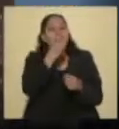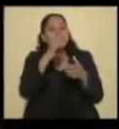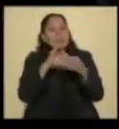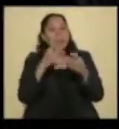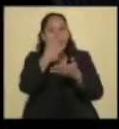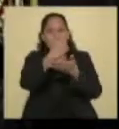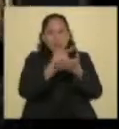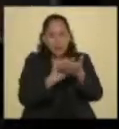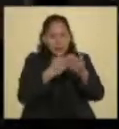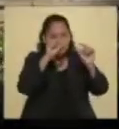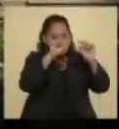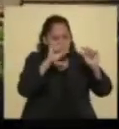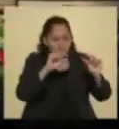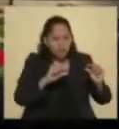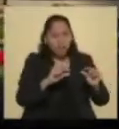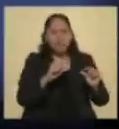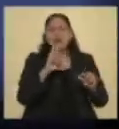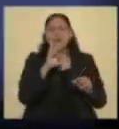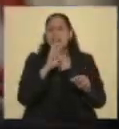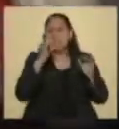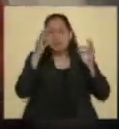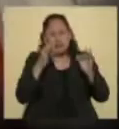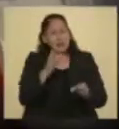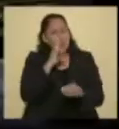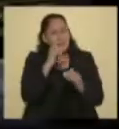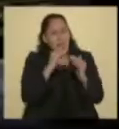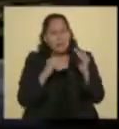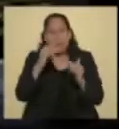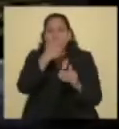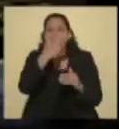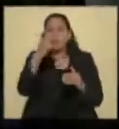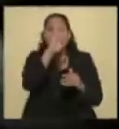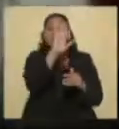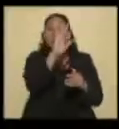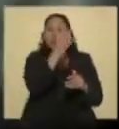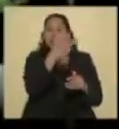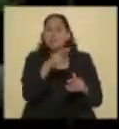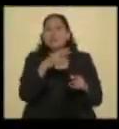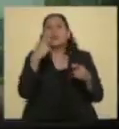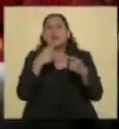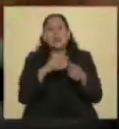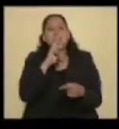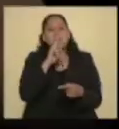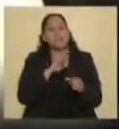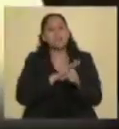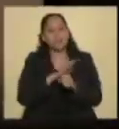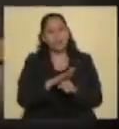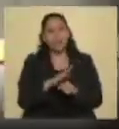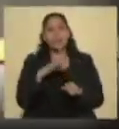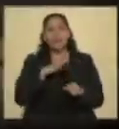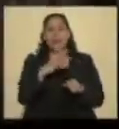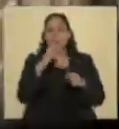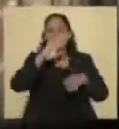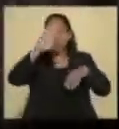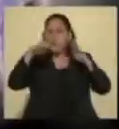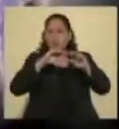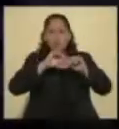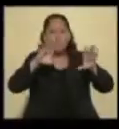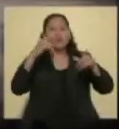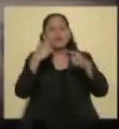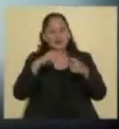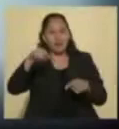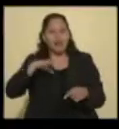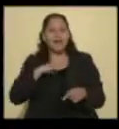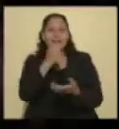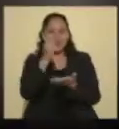lista de los mejores 50 restaurantes, y dos de ellos a nivel mundial ya están en la Ciudad